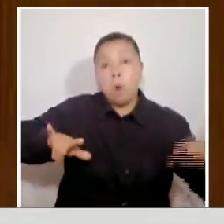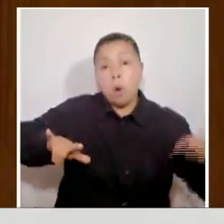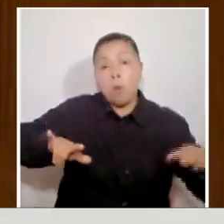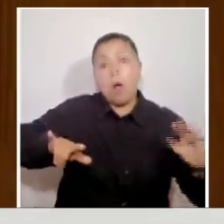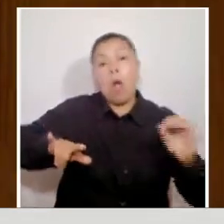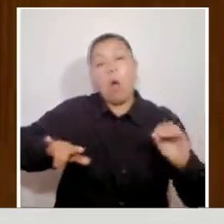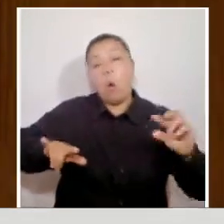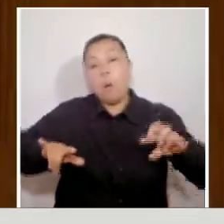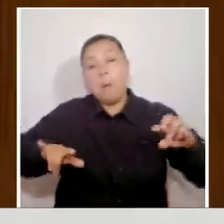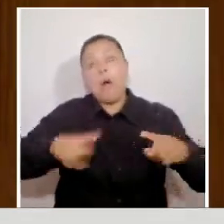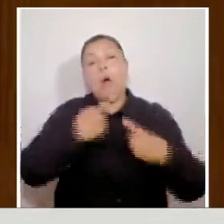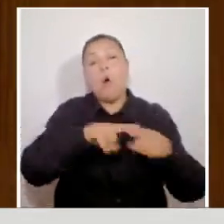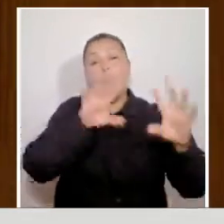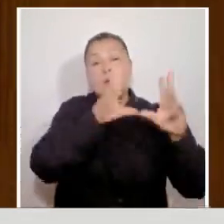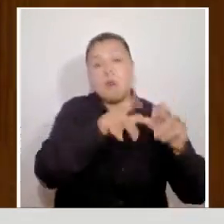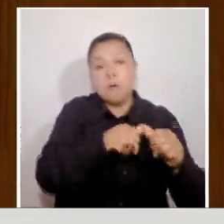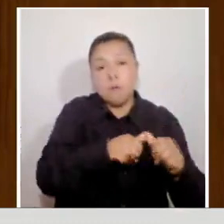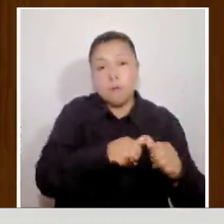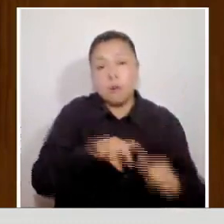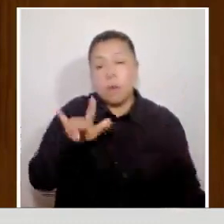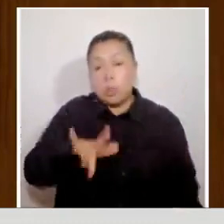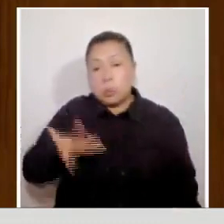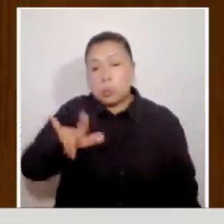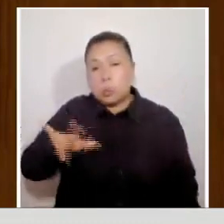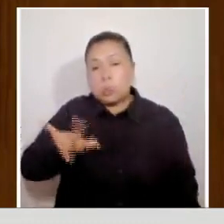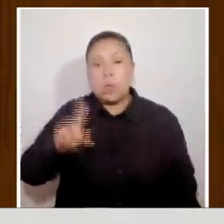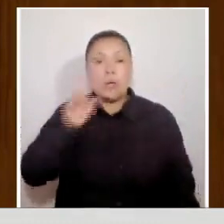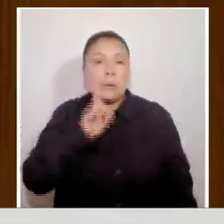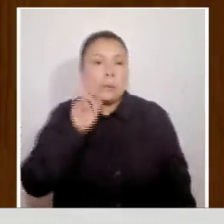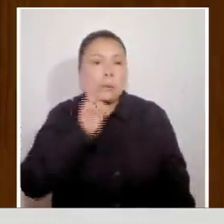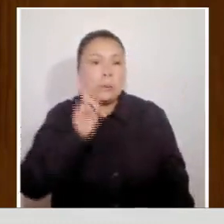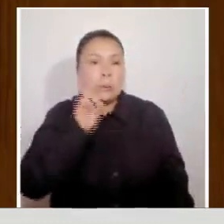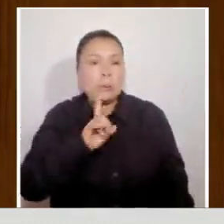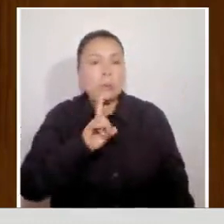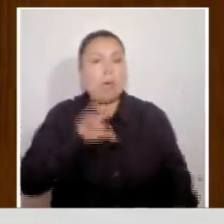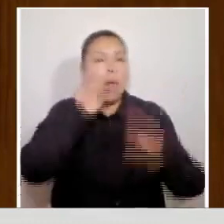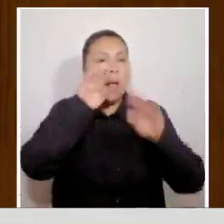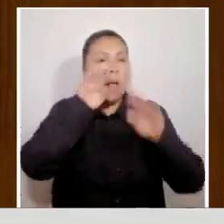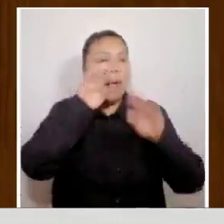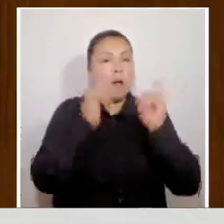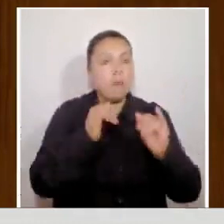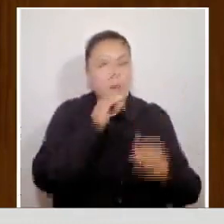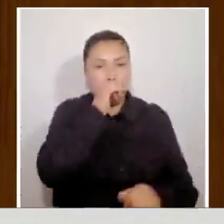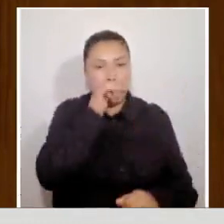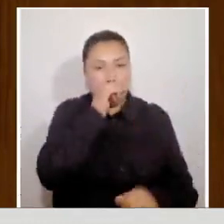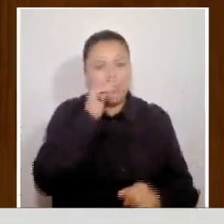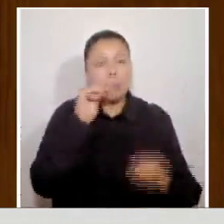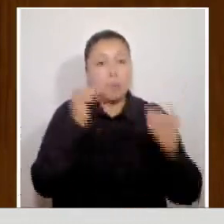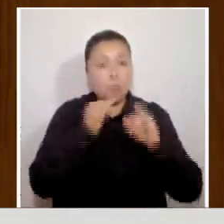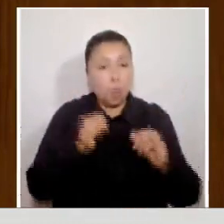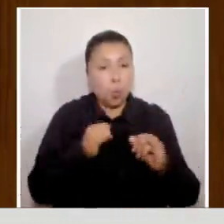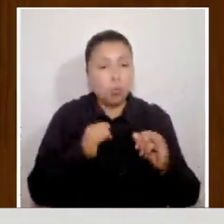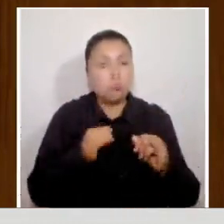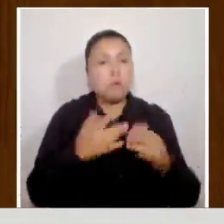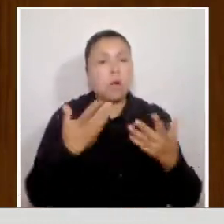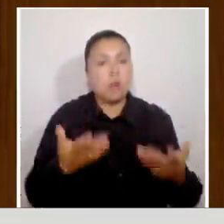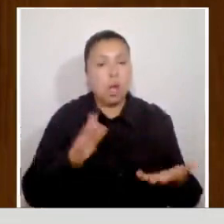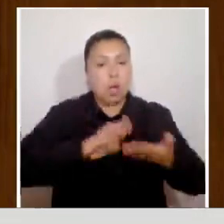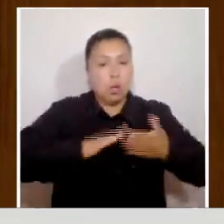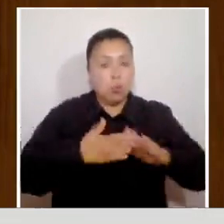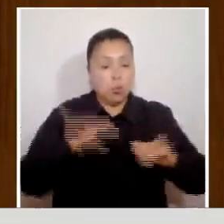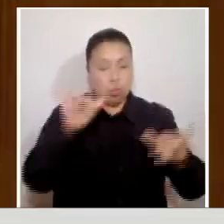familiar e inducido a mentir del mismo modo sepan ustedes que desde la comunidad